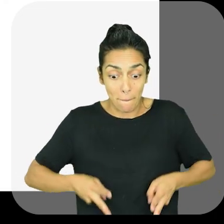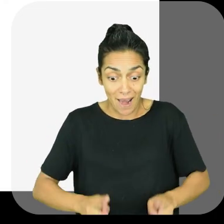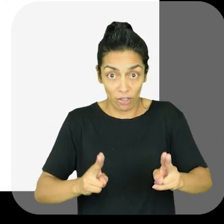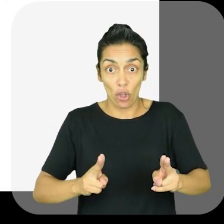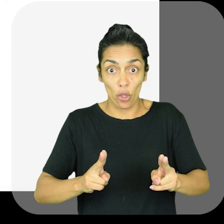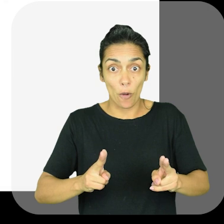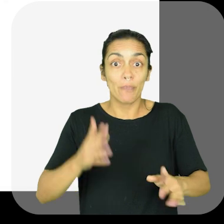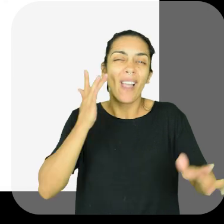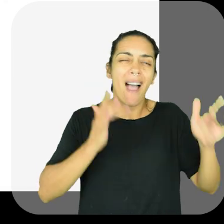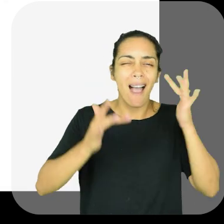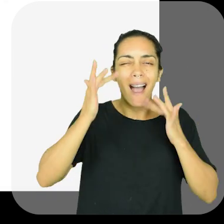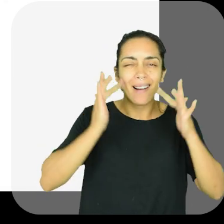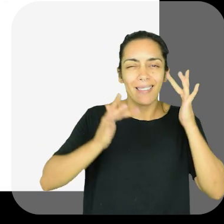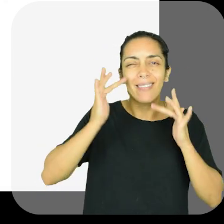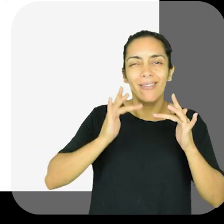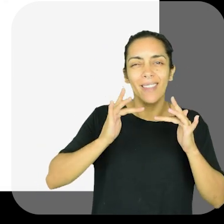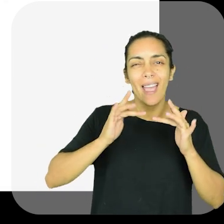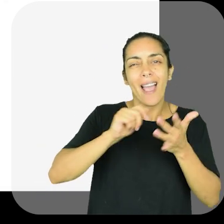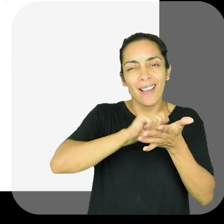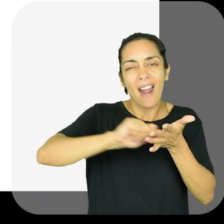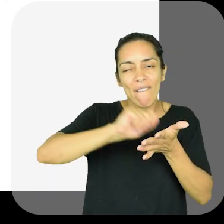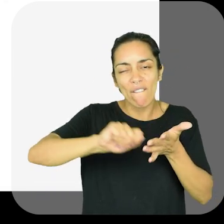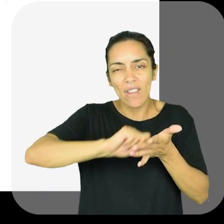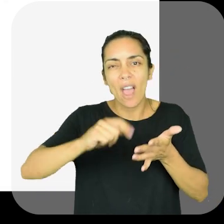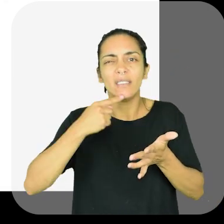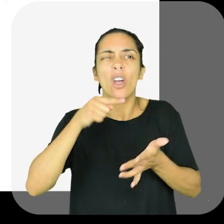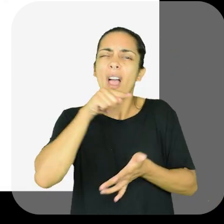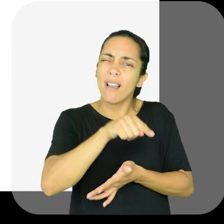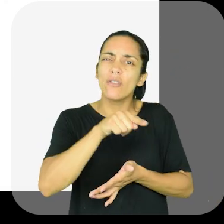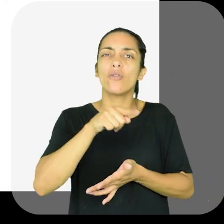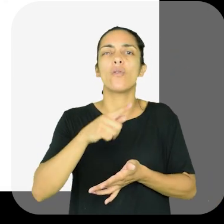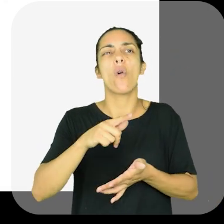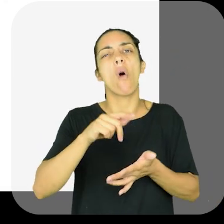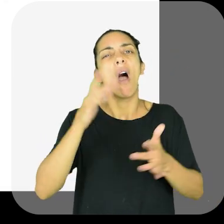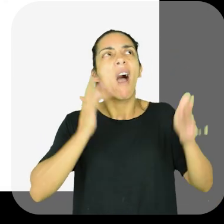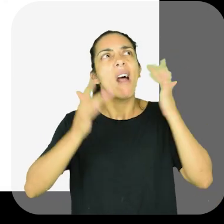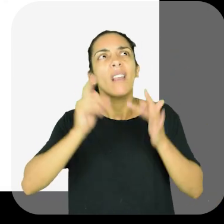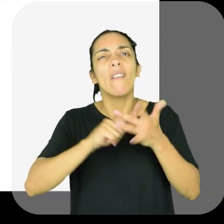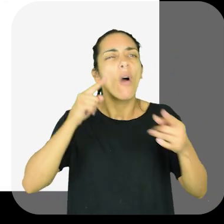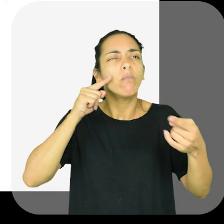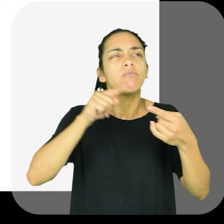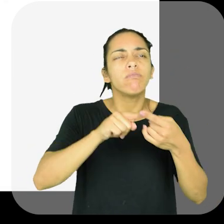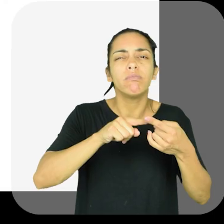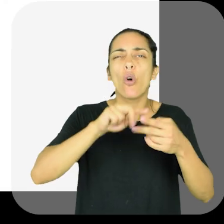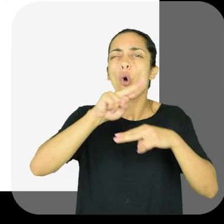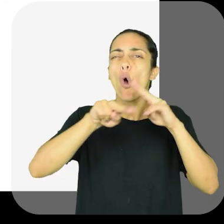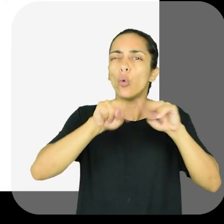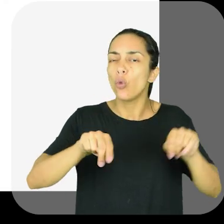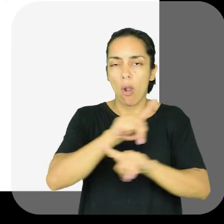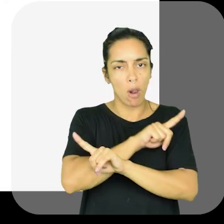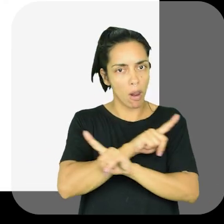que en un momento les voy a ampliar sobre ella. La ortografía no busca llegar a conclusiones como